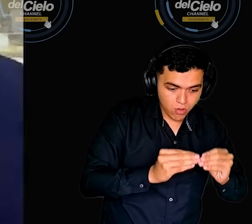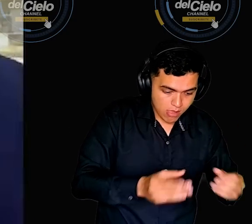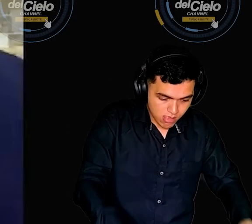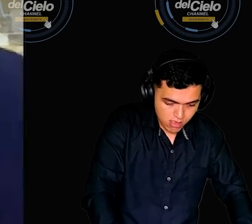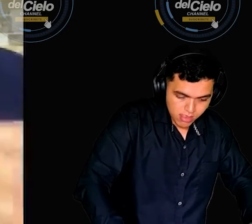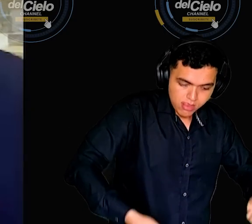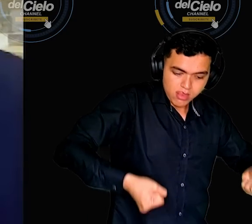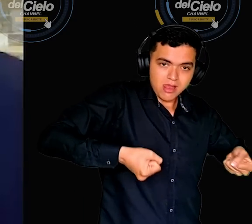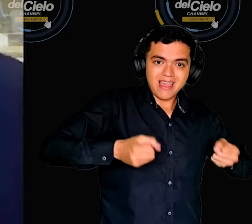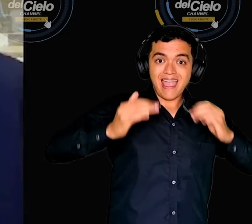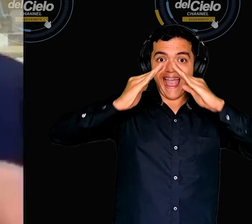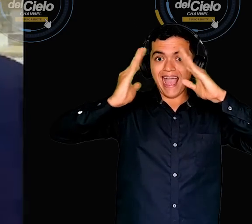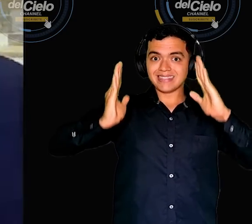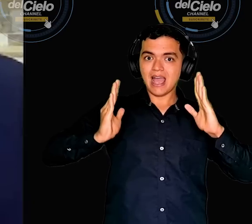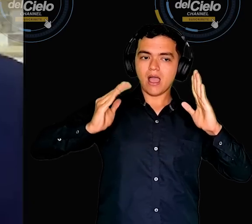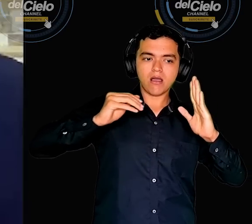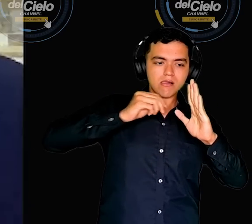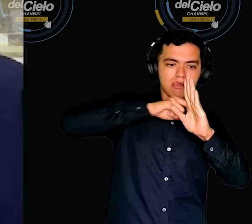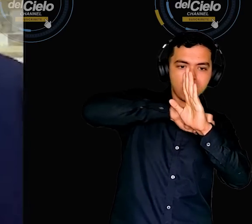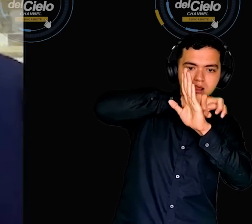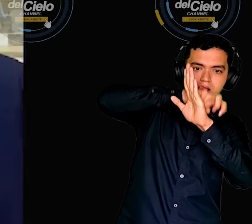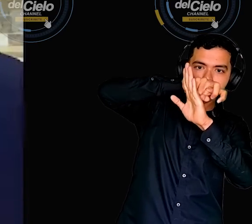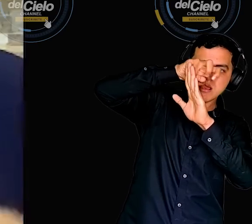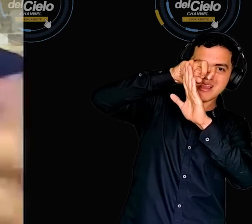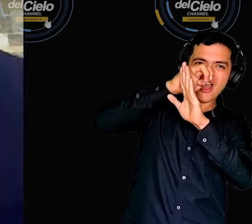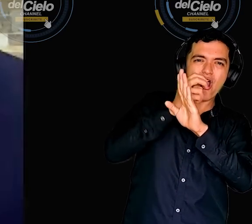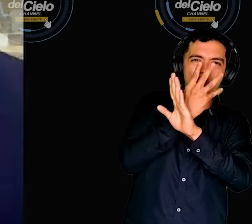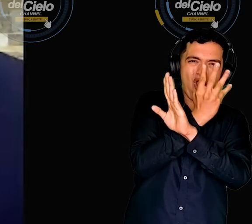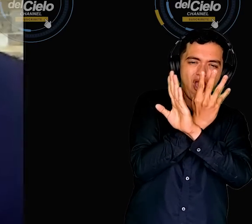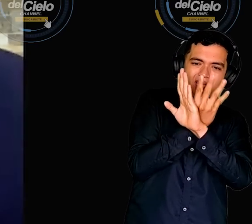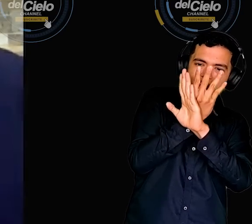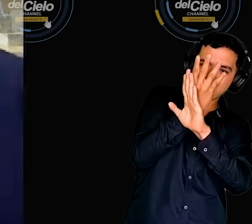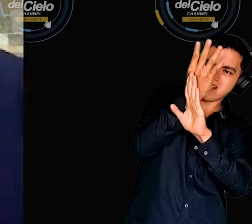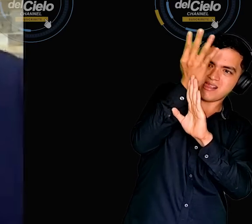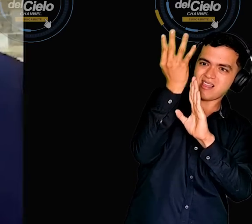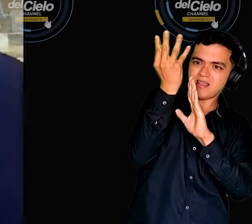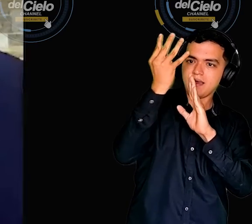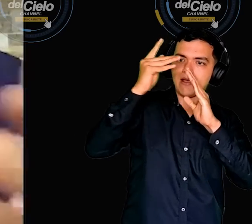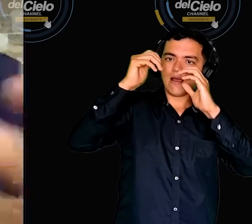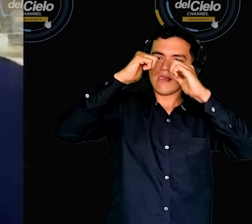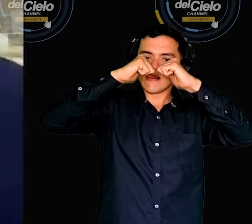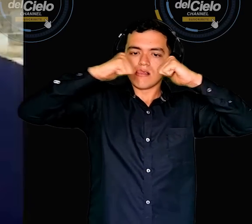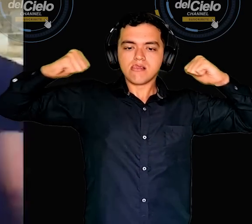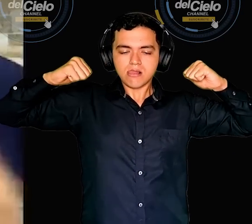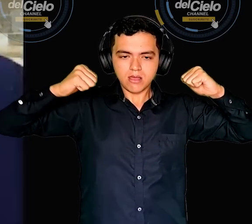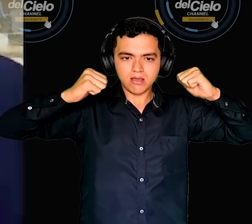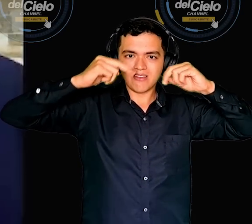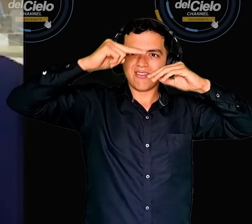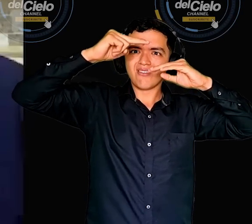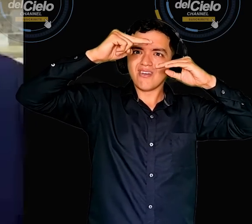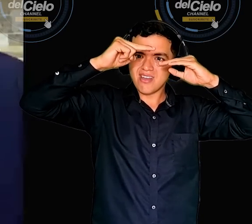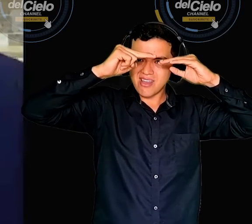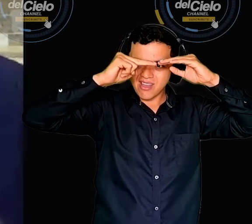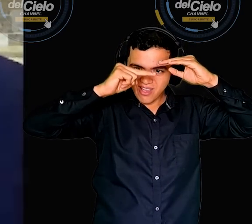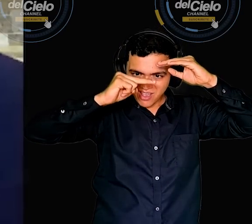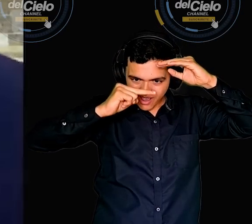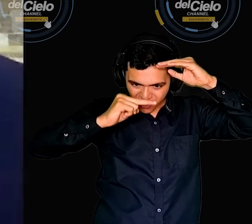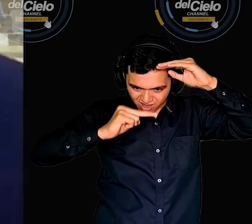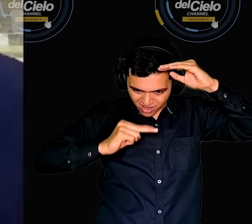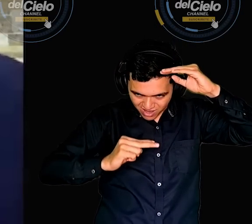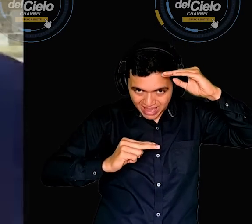que hay cosas que destruyen, y una de esas es la división. Por eso hablé de la simbiosis